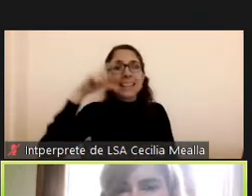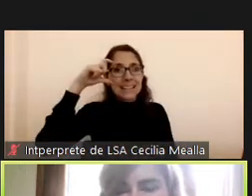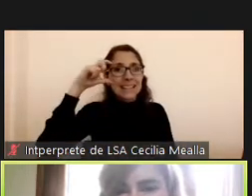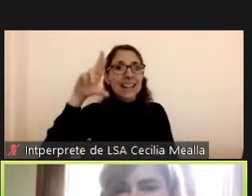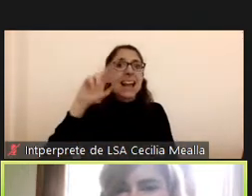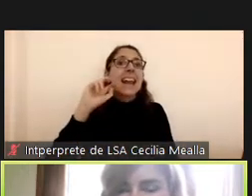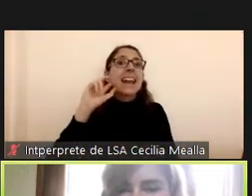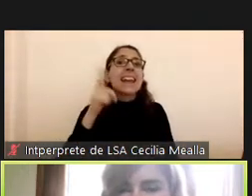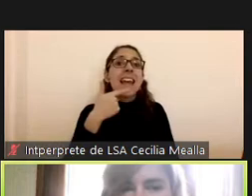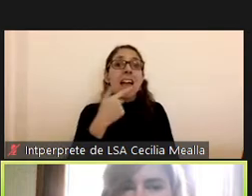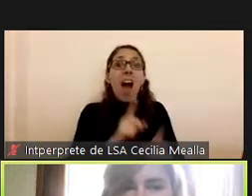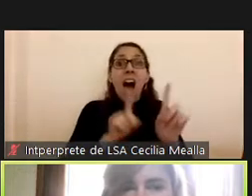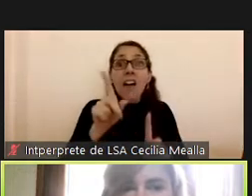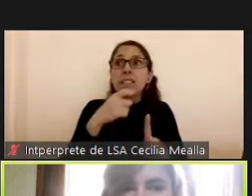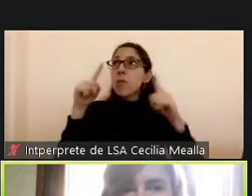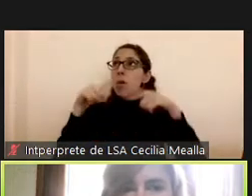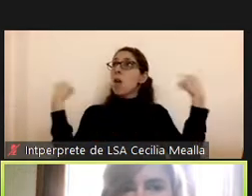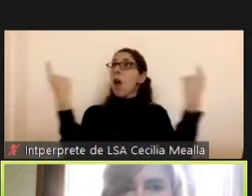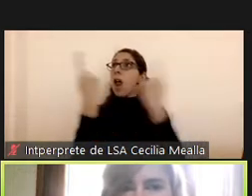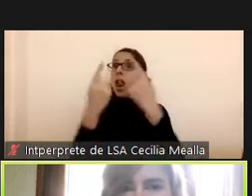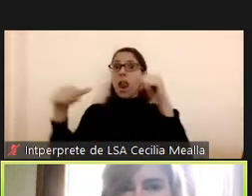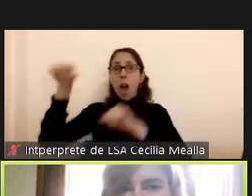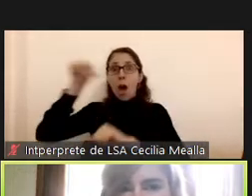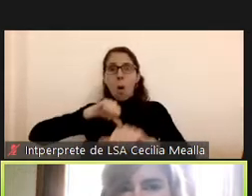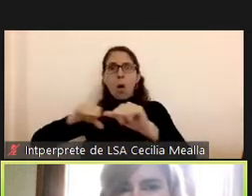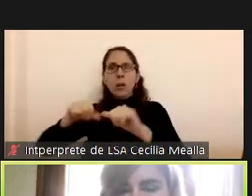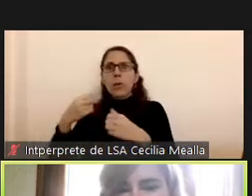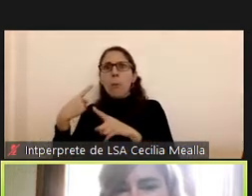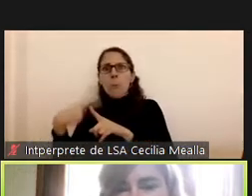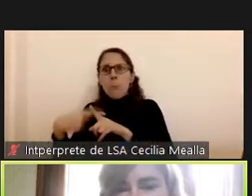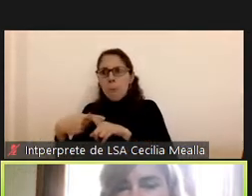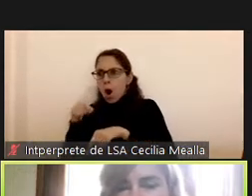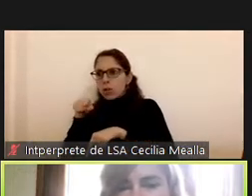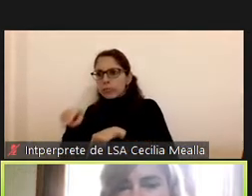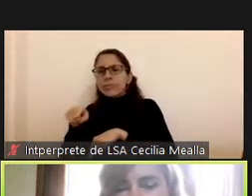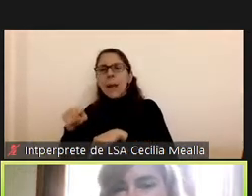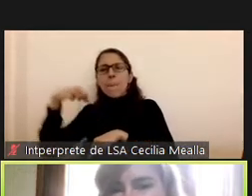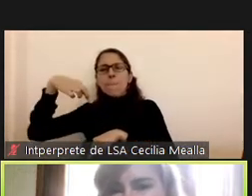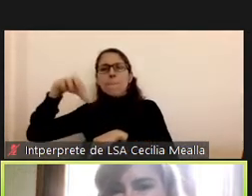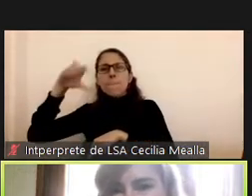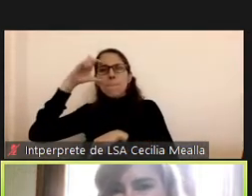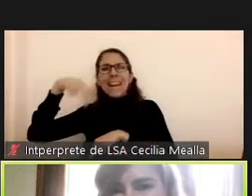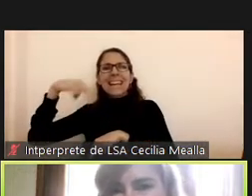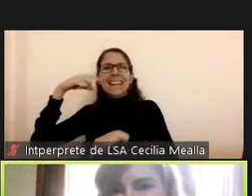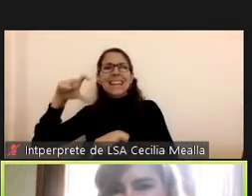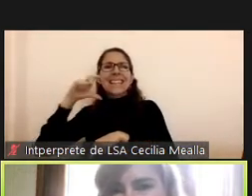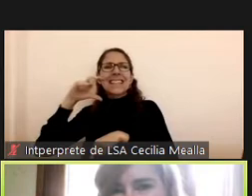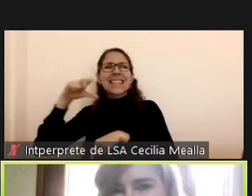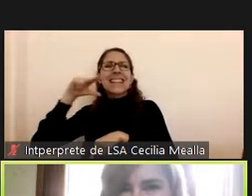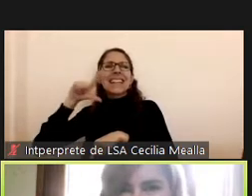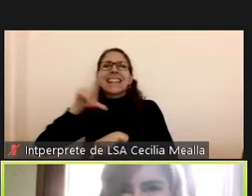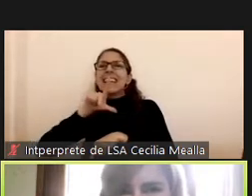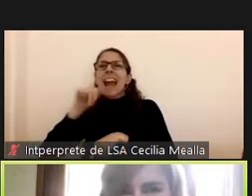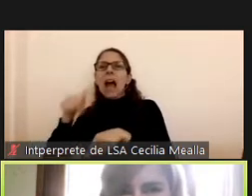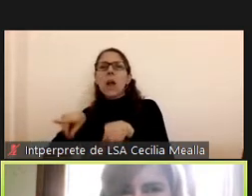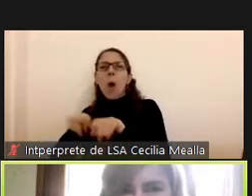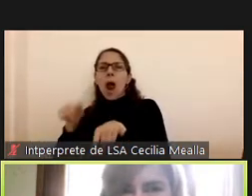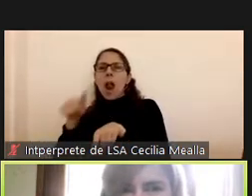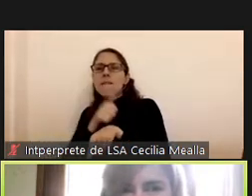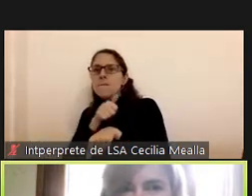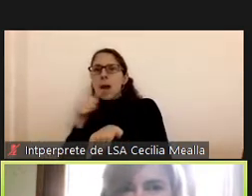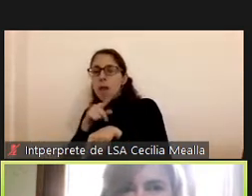un antibiótico, que es la penicilina, pueden perder esta pared. Las formas L son bacterias sin pared bacteriana,